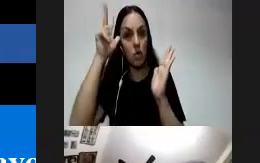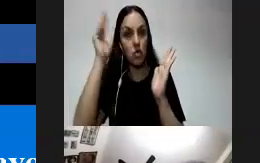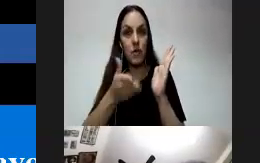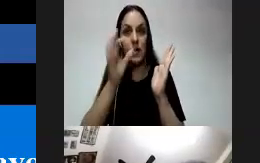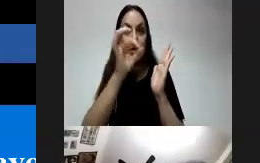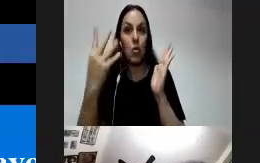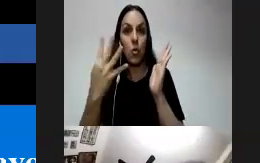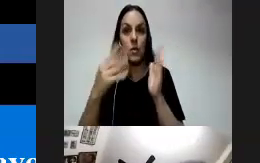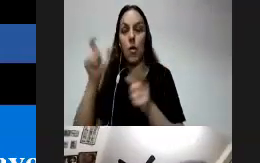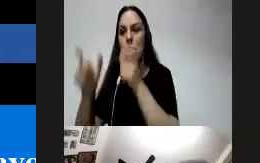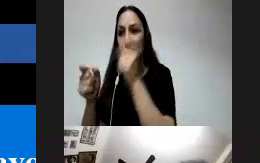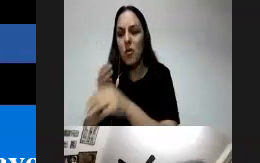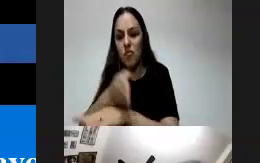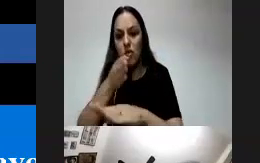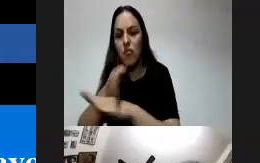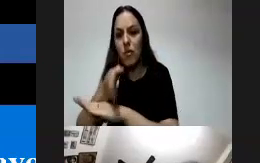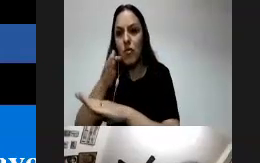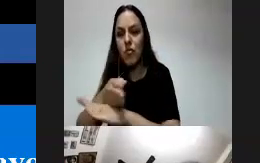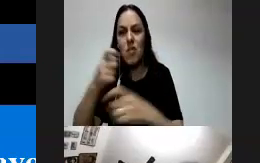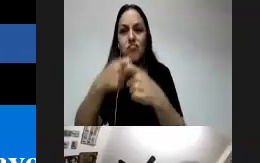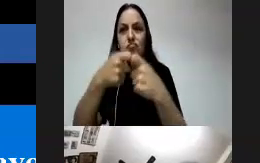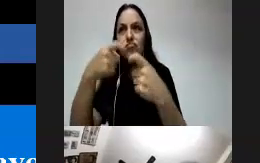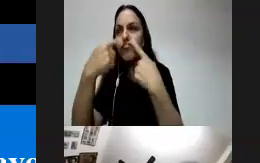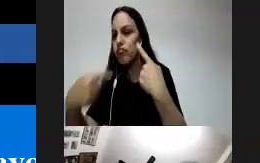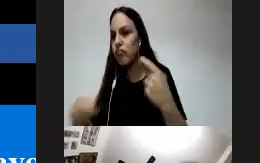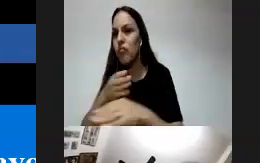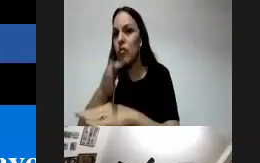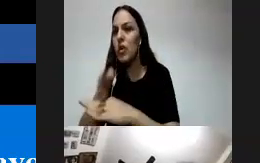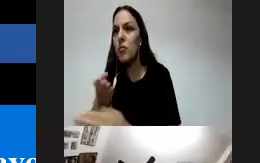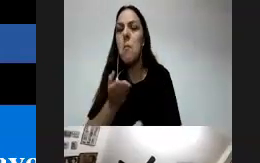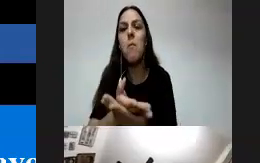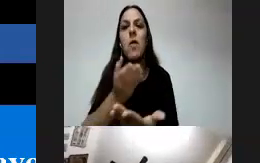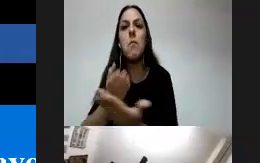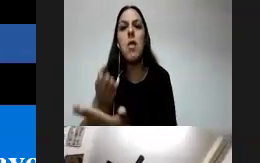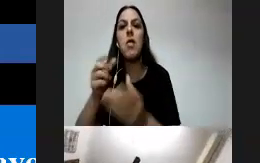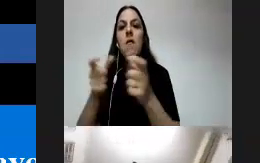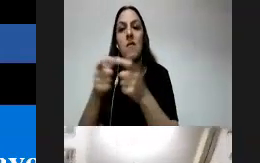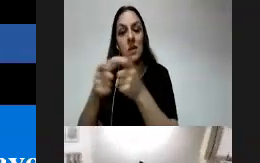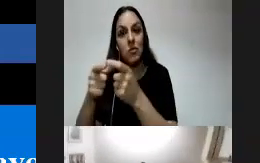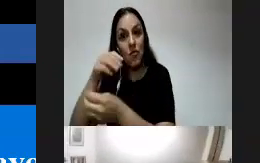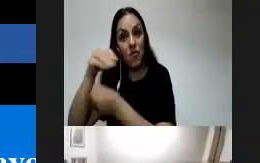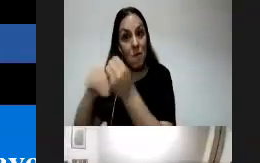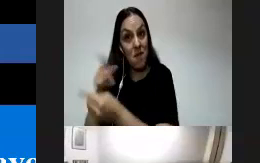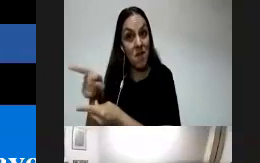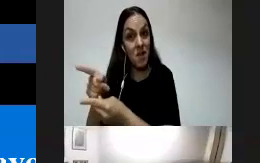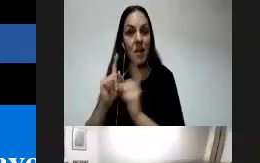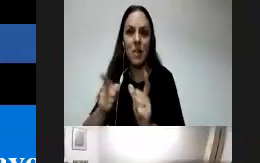de transporte de larga distancia para solicitar boletos para el grupo familiar y un acompañante para cada integrante de la